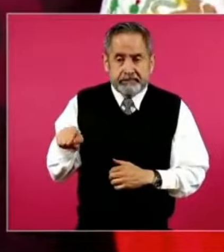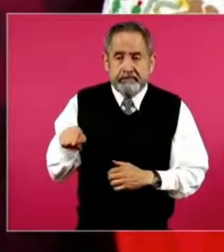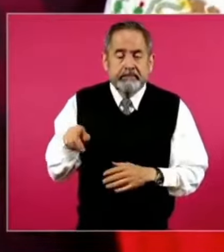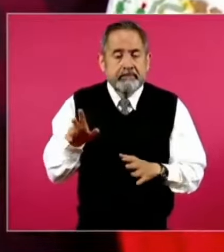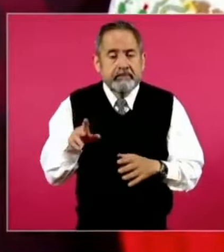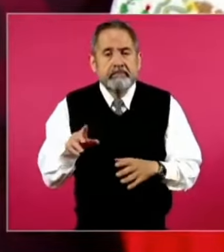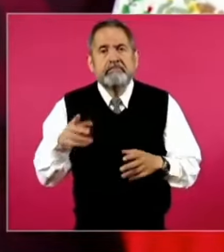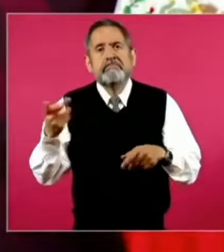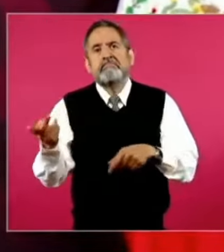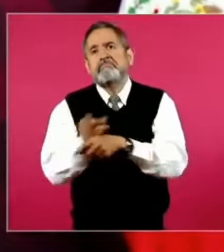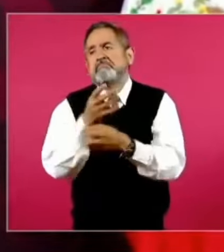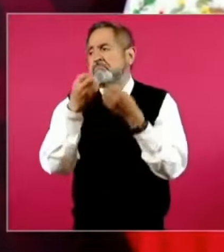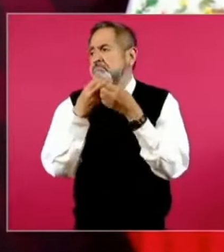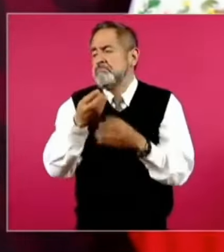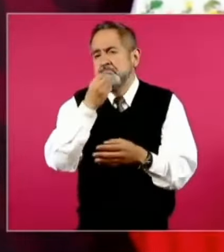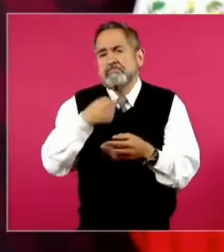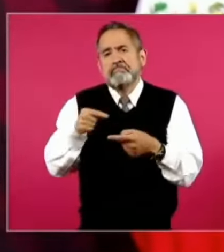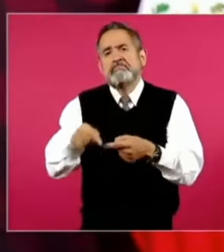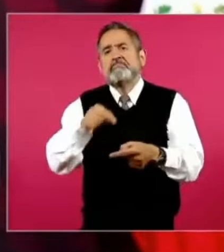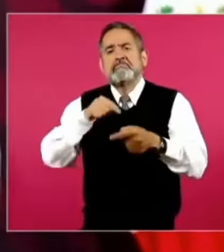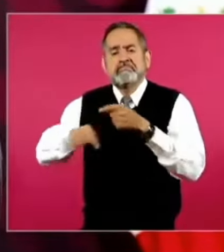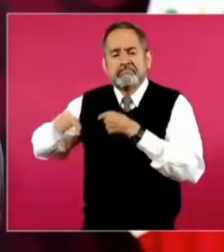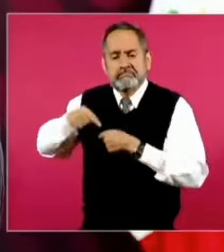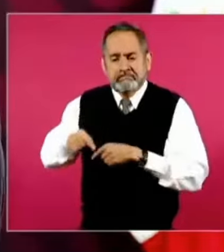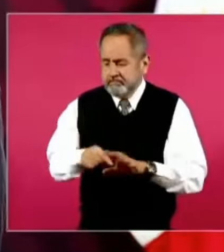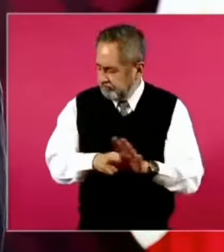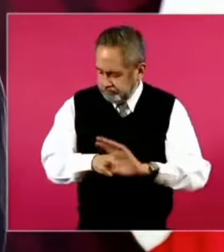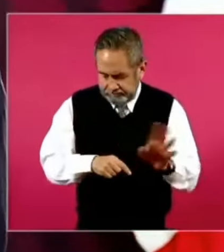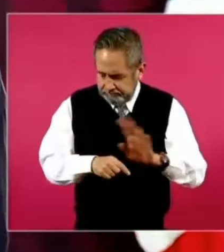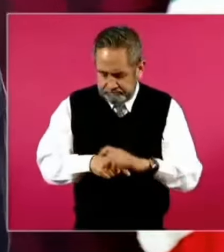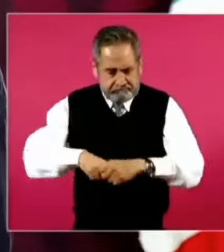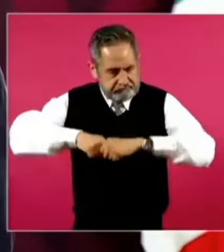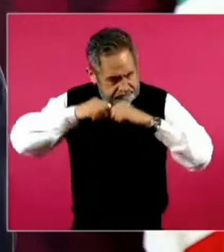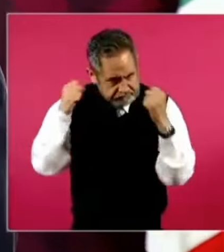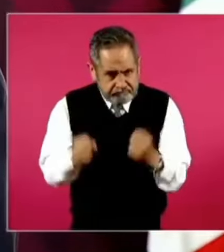retrocesos, se los garantizo.